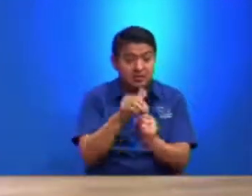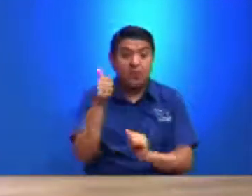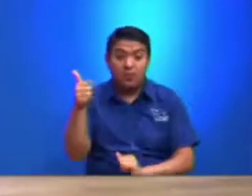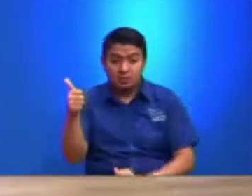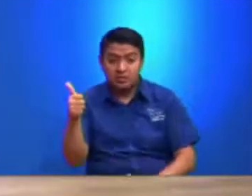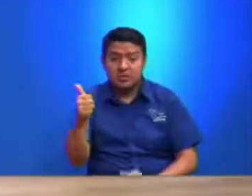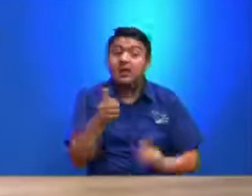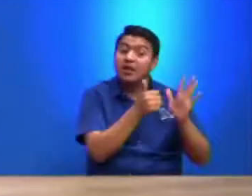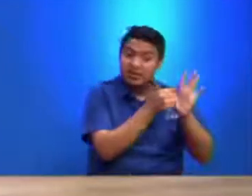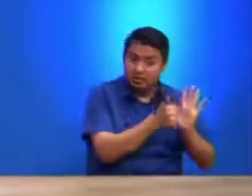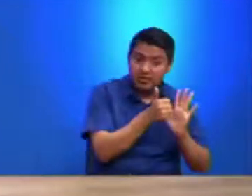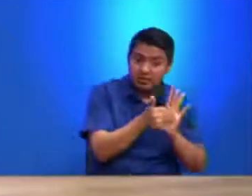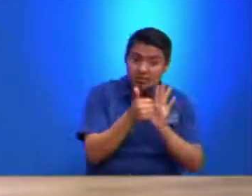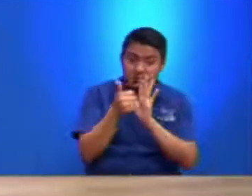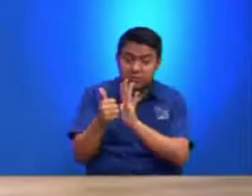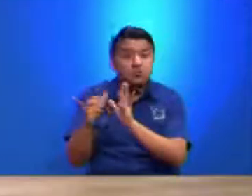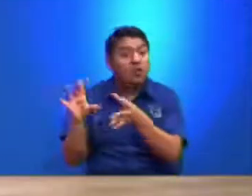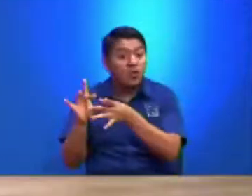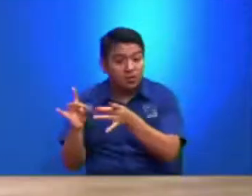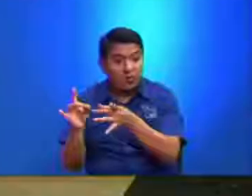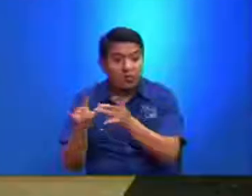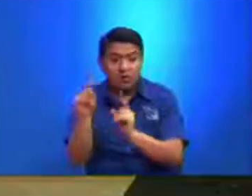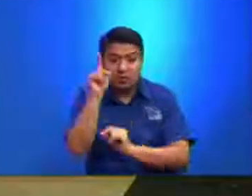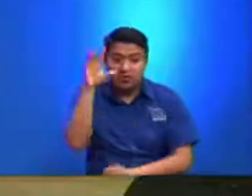con agua.